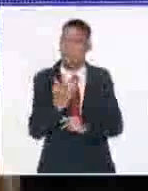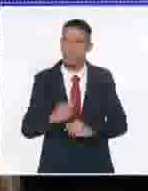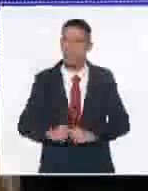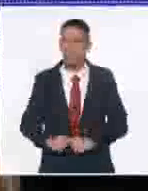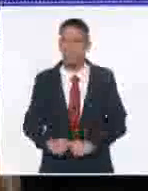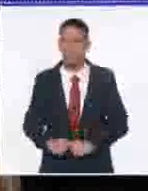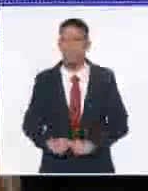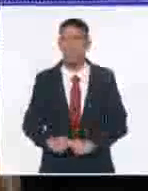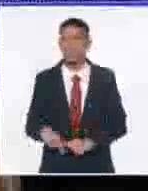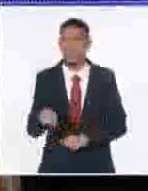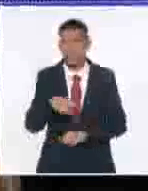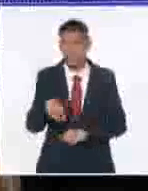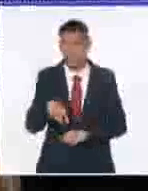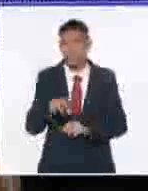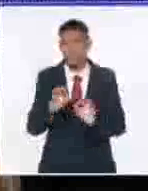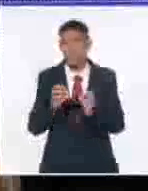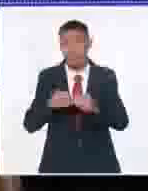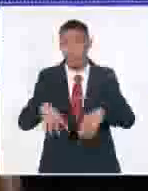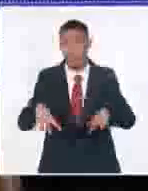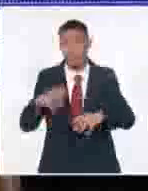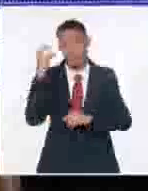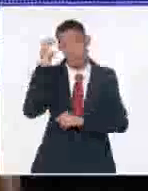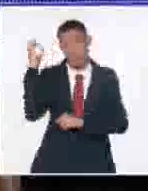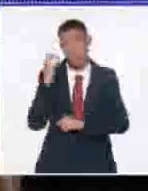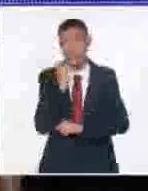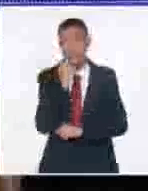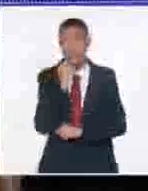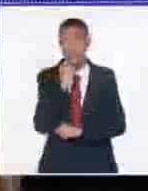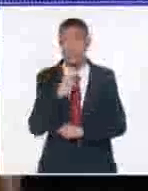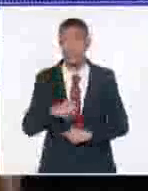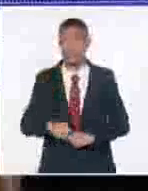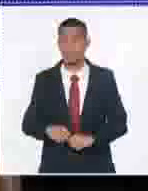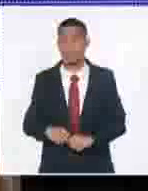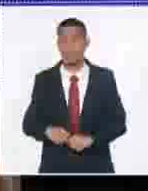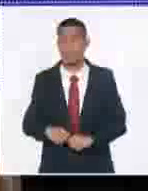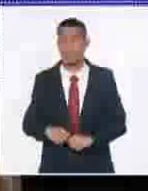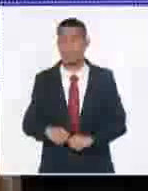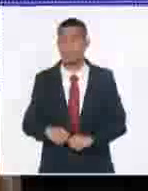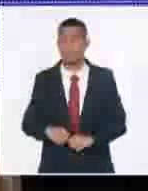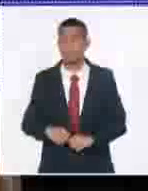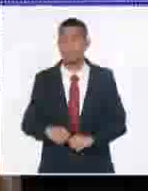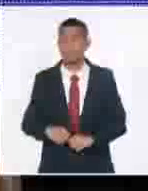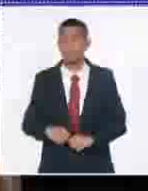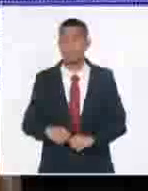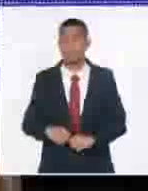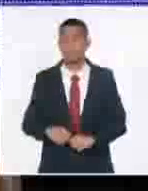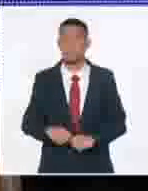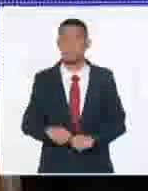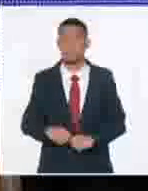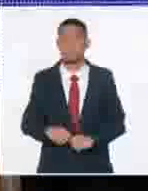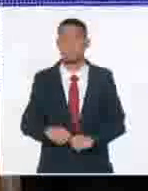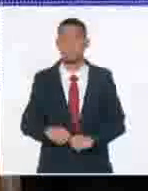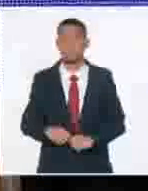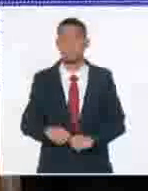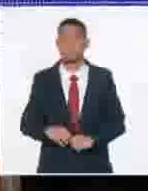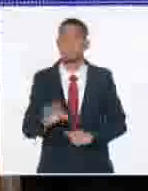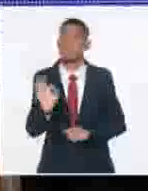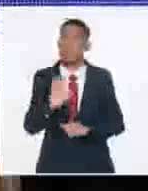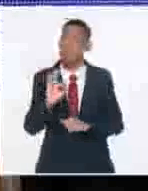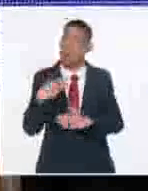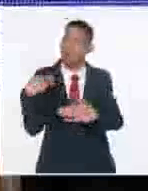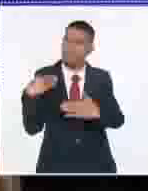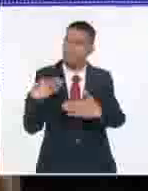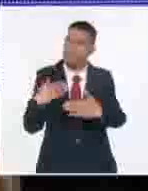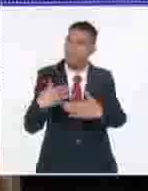del gobierno de Israel sostenida en el tiempo, ha sido